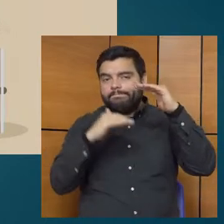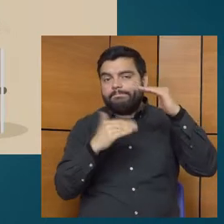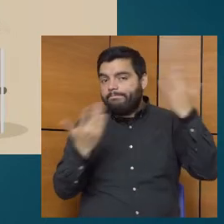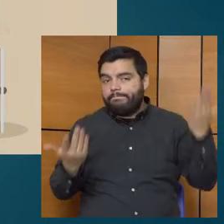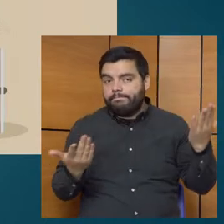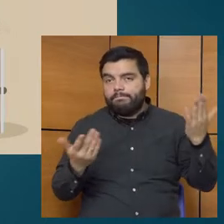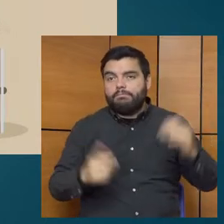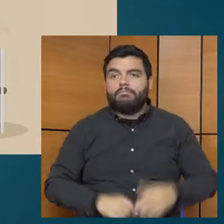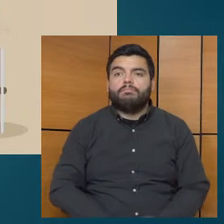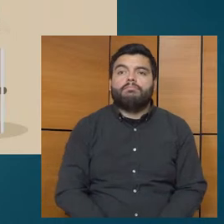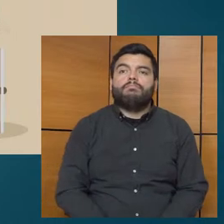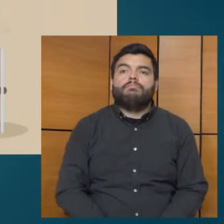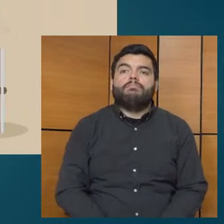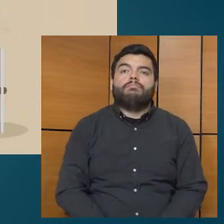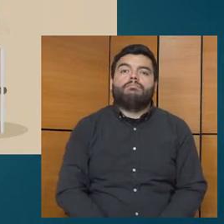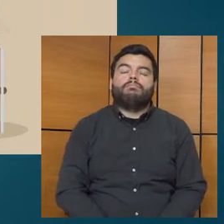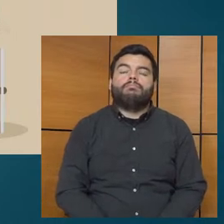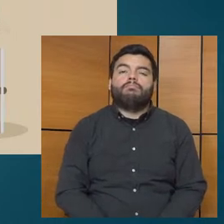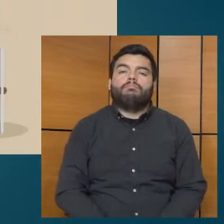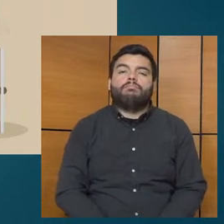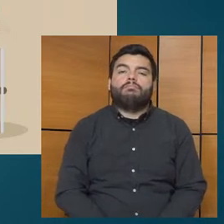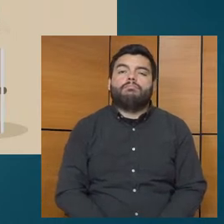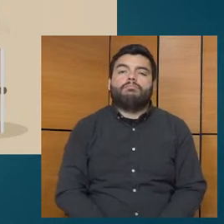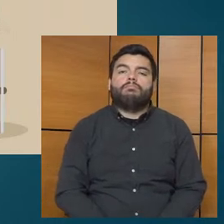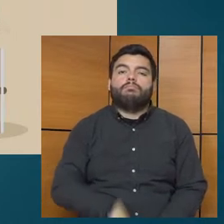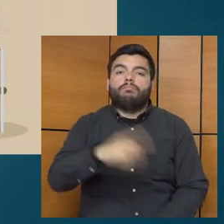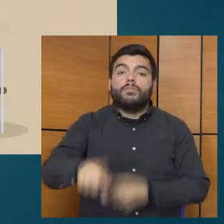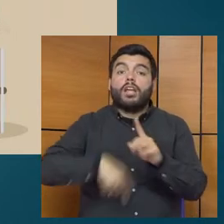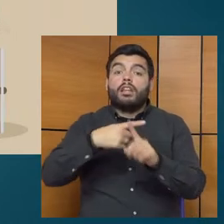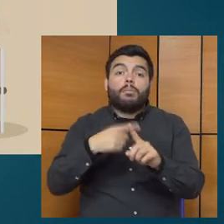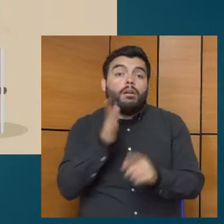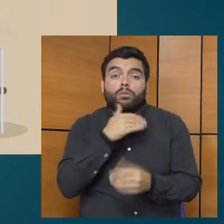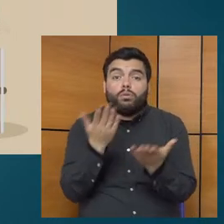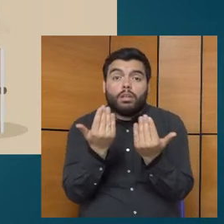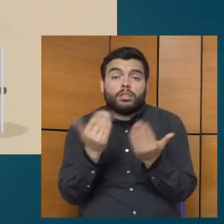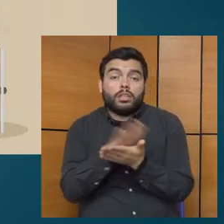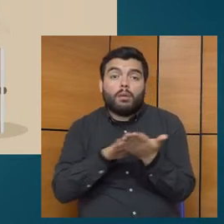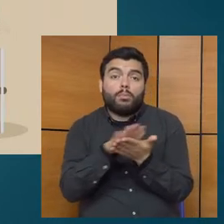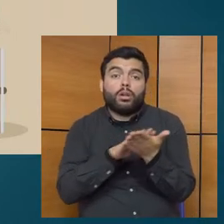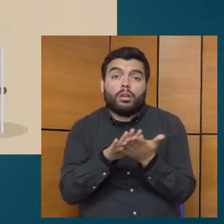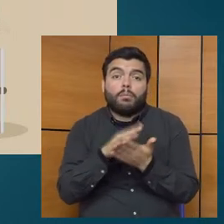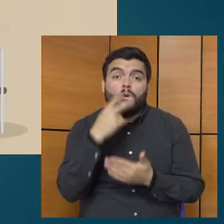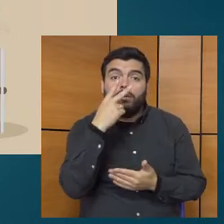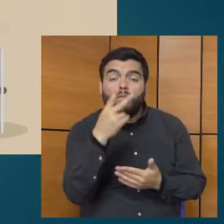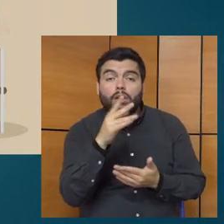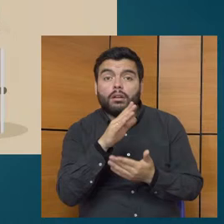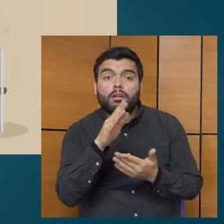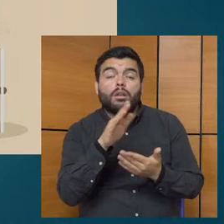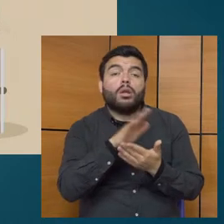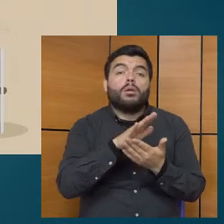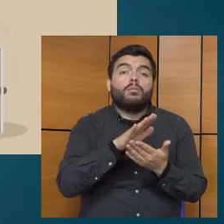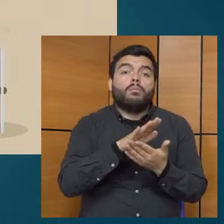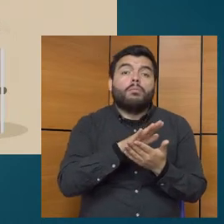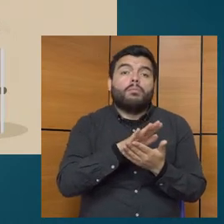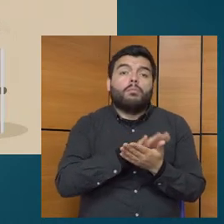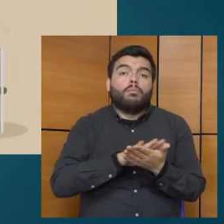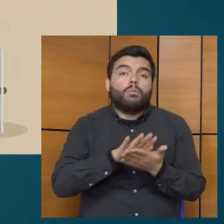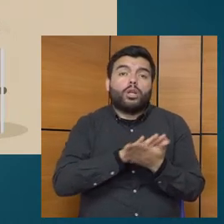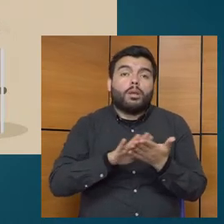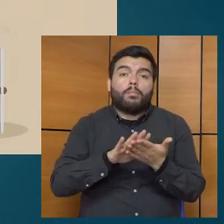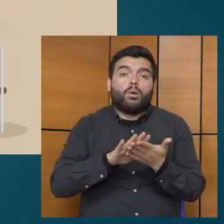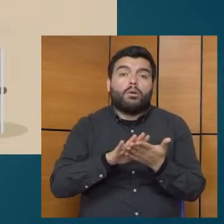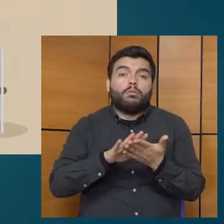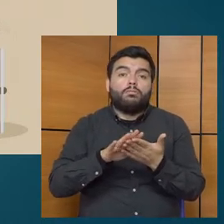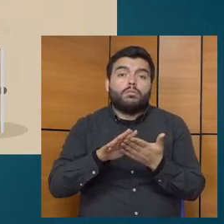Y pues menores necesidades de buscar información, porque muchas veces la persona mayor dice, yo ya sé, con lo que sé, ya sé